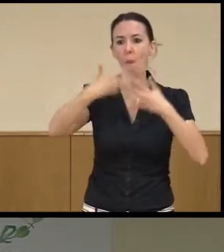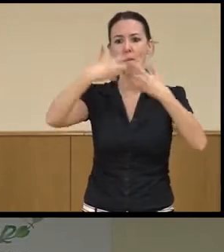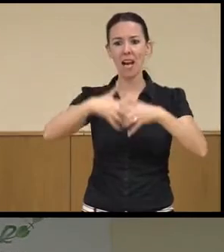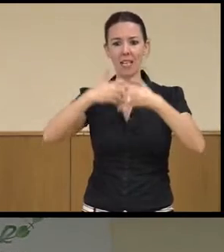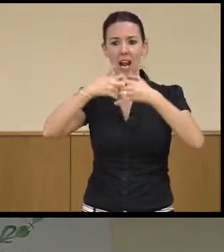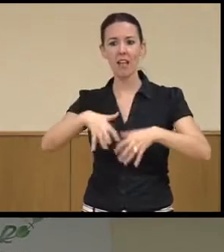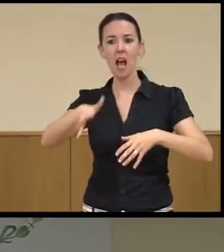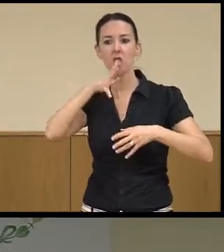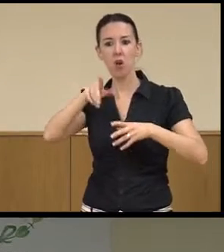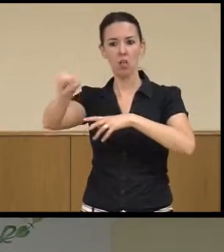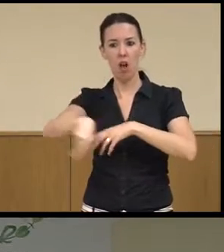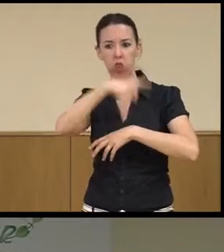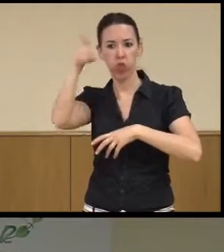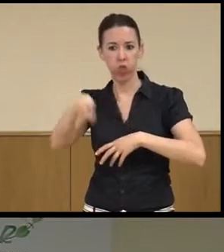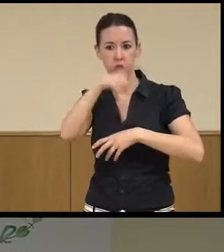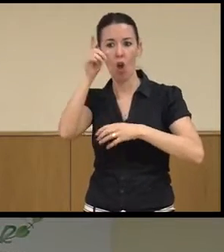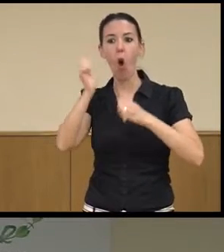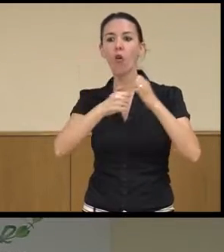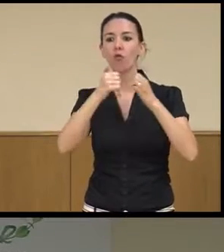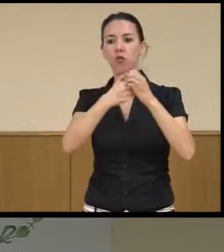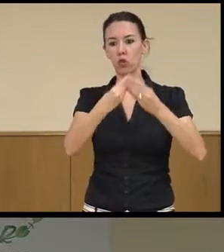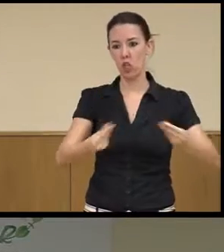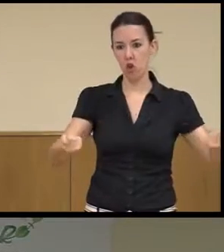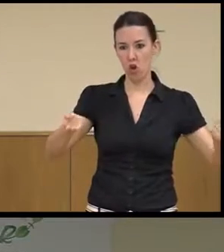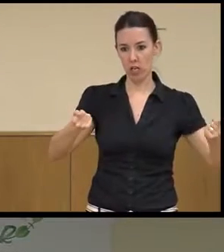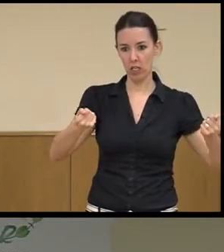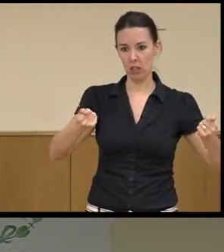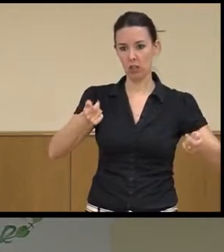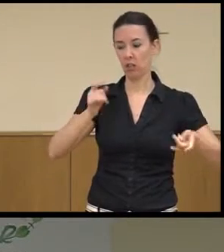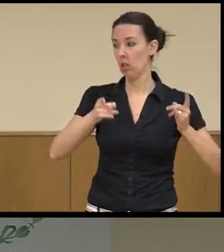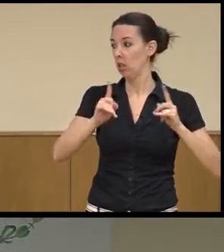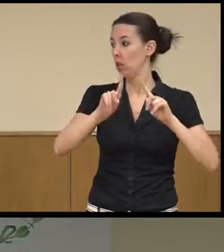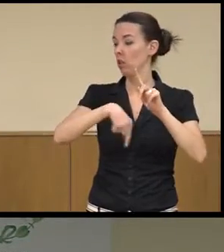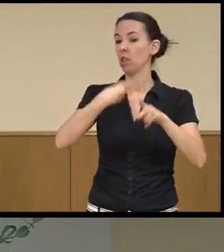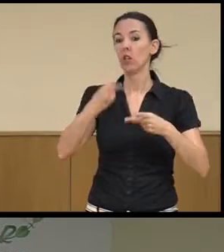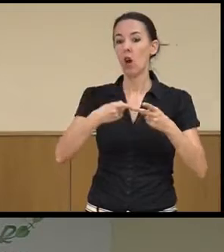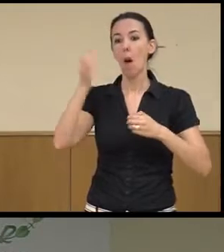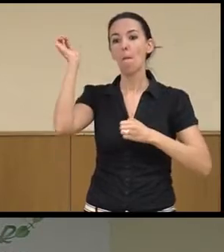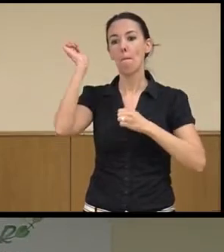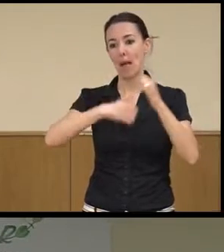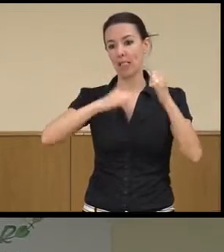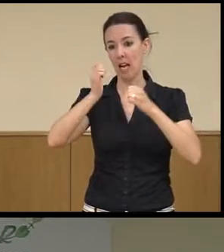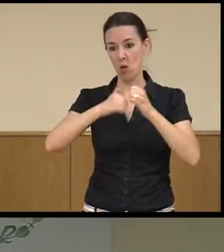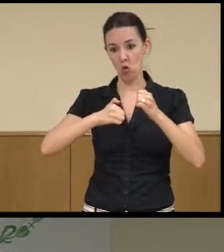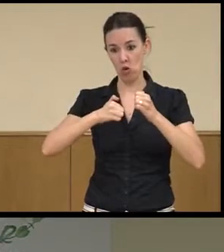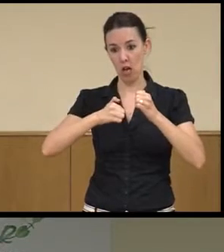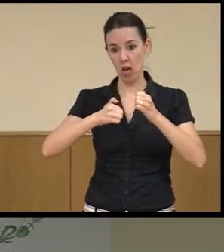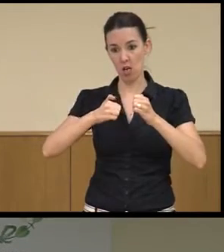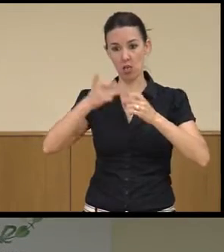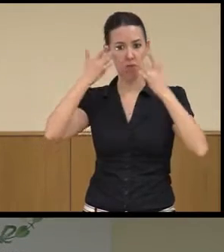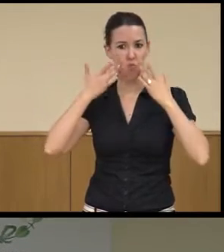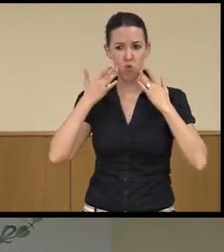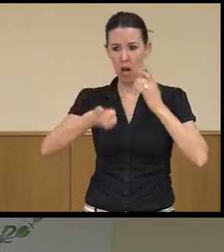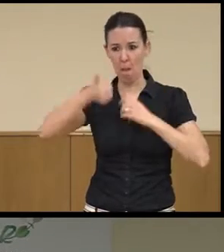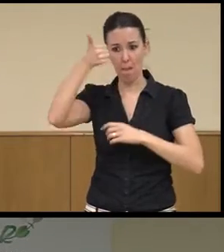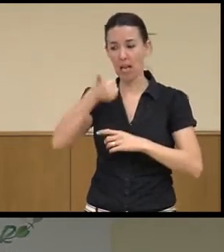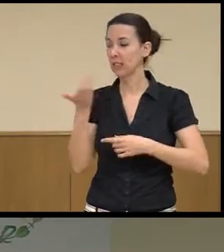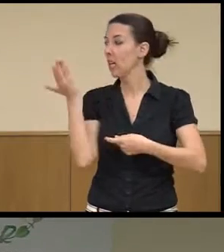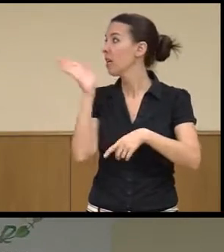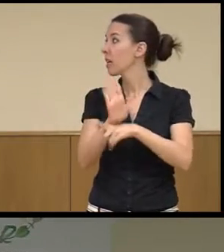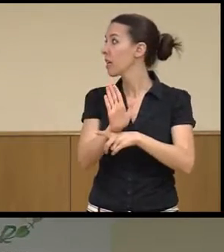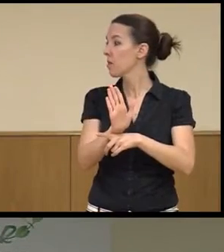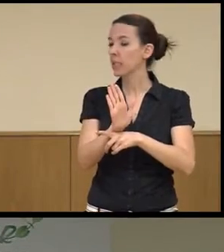hidráulica y fundiciones. Y su derivación lógica, la metalurgia en su estadio más elemental,